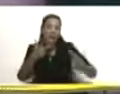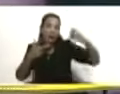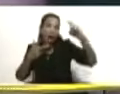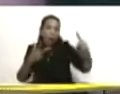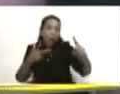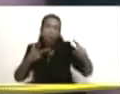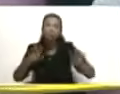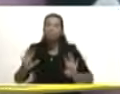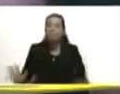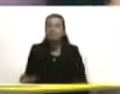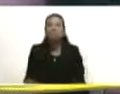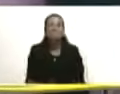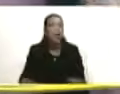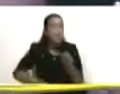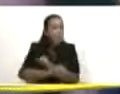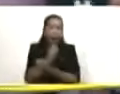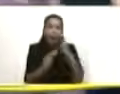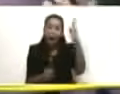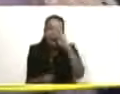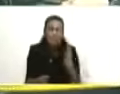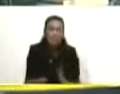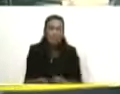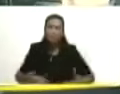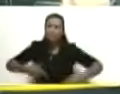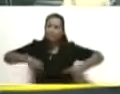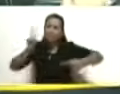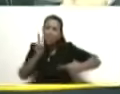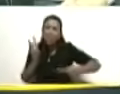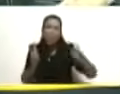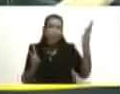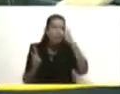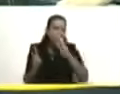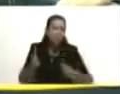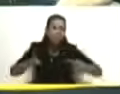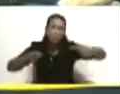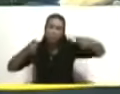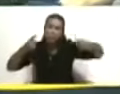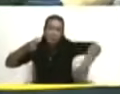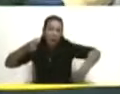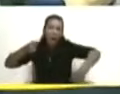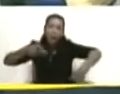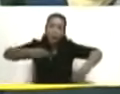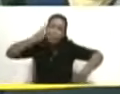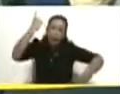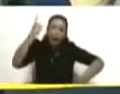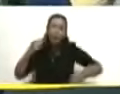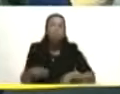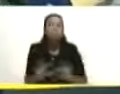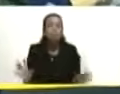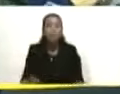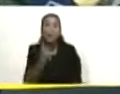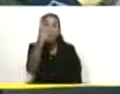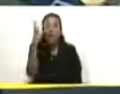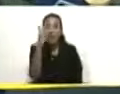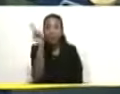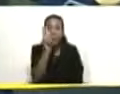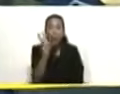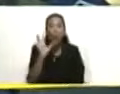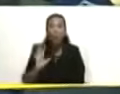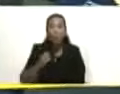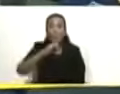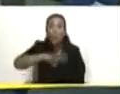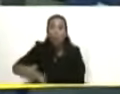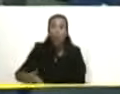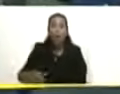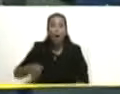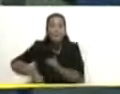3-1 a Brasil. ¡A Brasil! Primera vez en la historia, presidente, que en cualquier categoría del